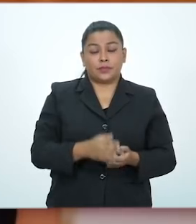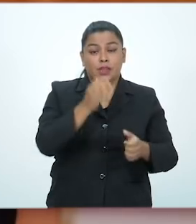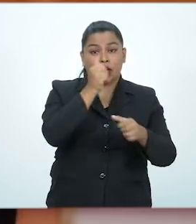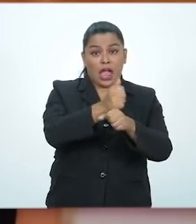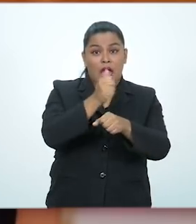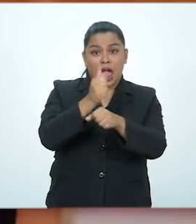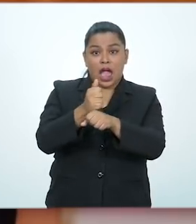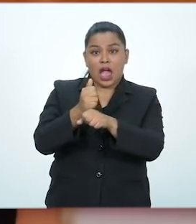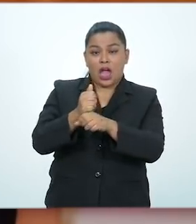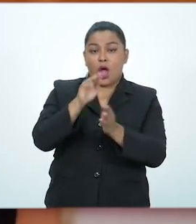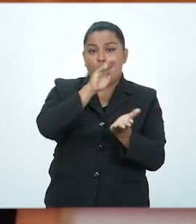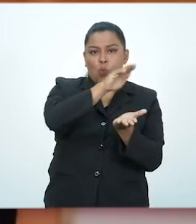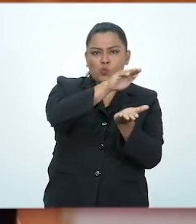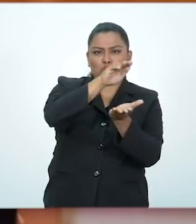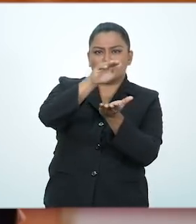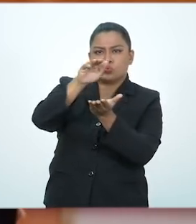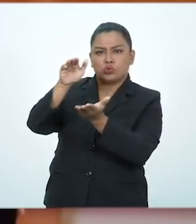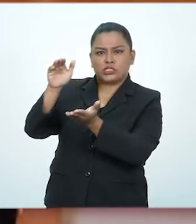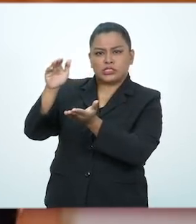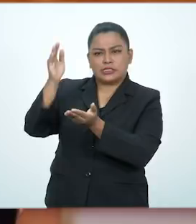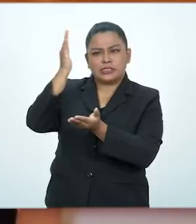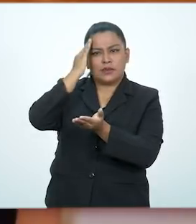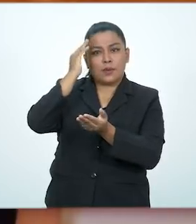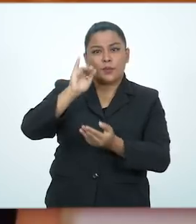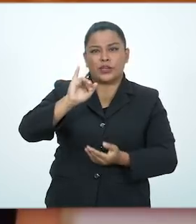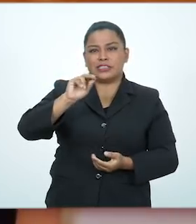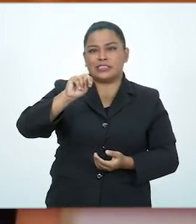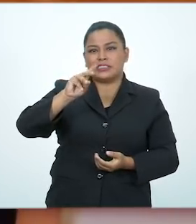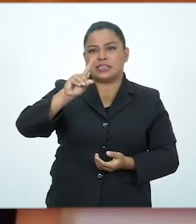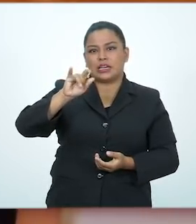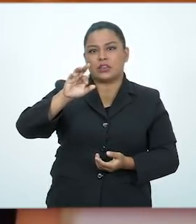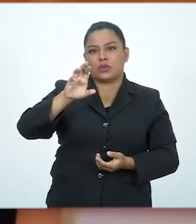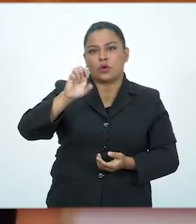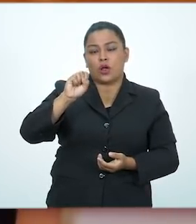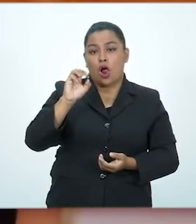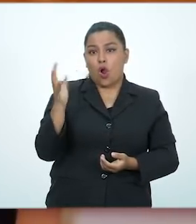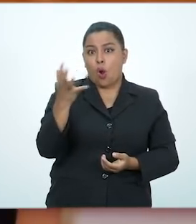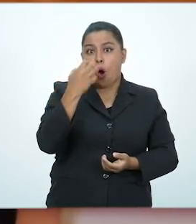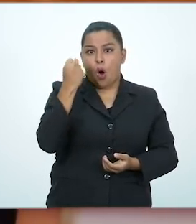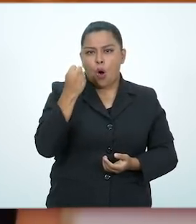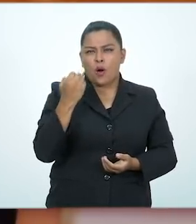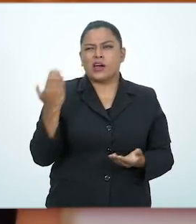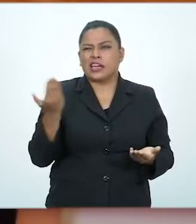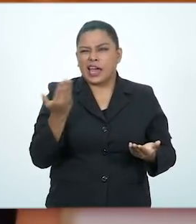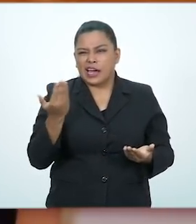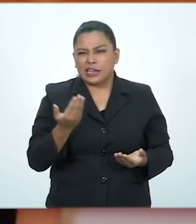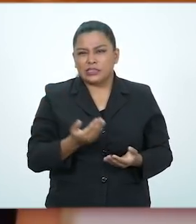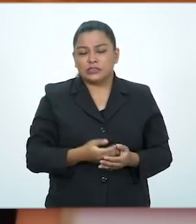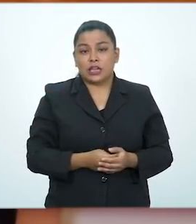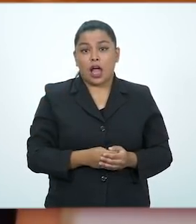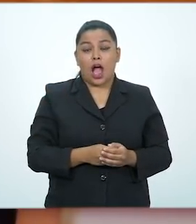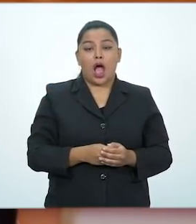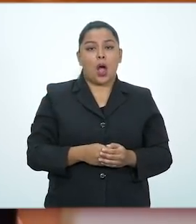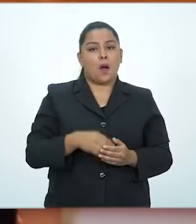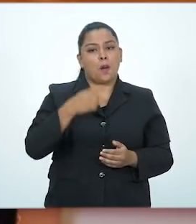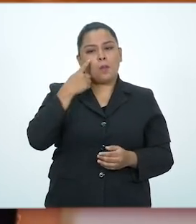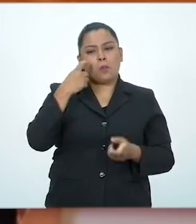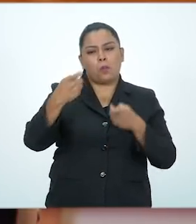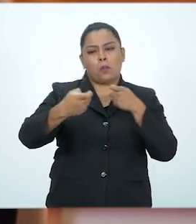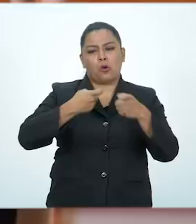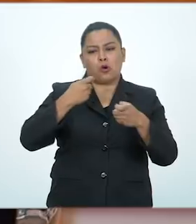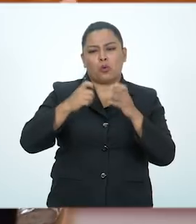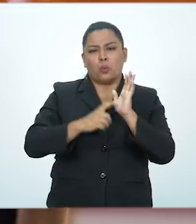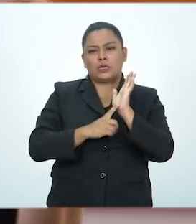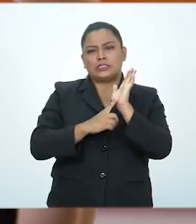En cada una de las unidades encontraremos indicadores de logro. Estos indicadores de logro operativizan lo que